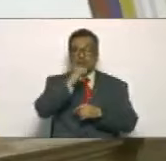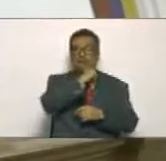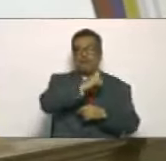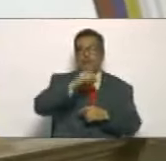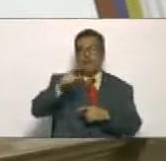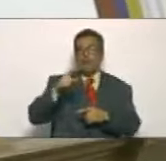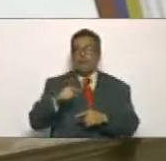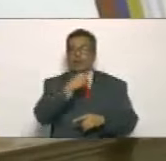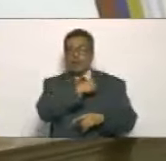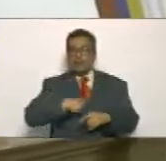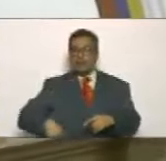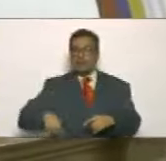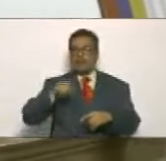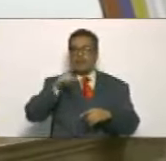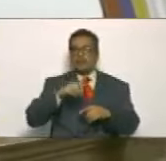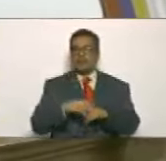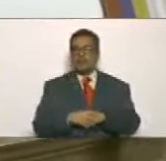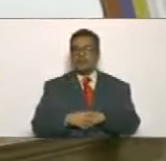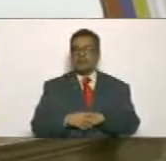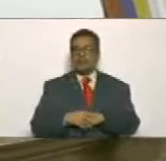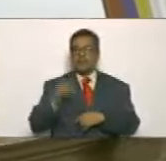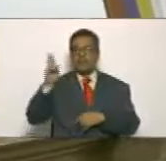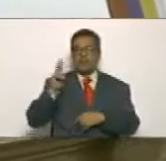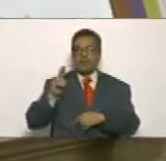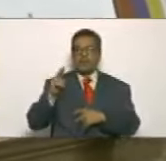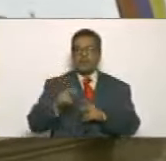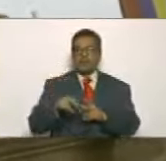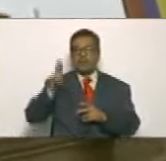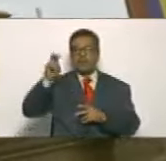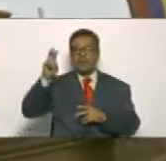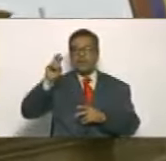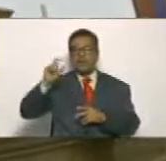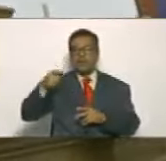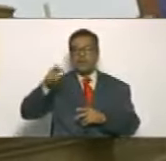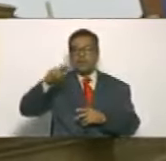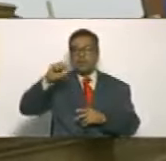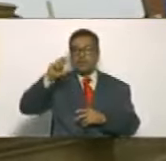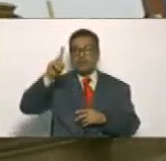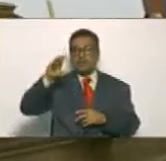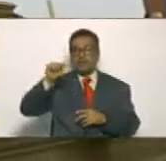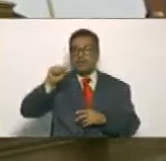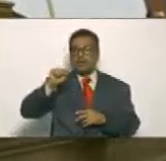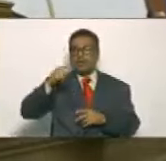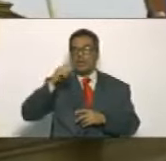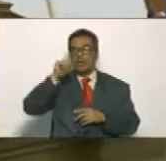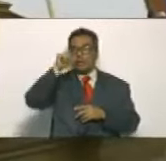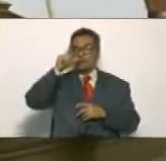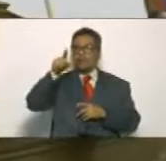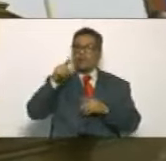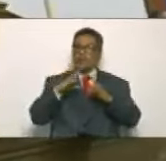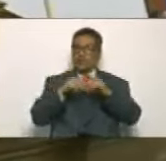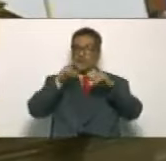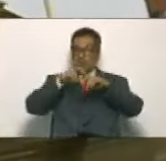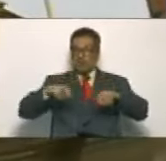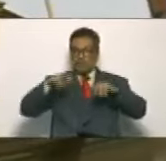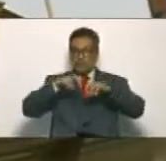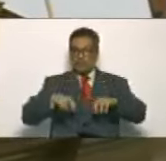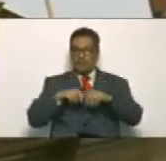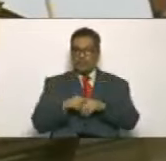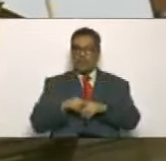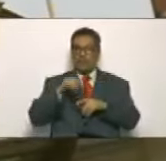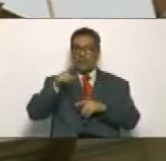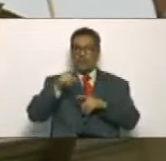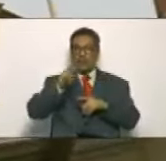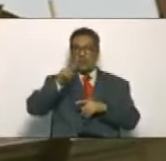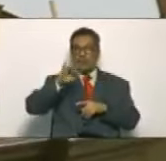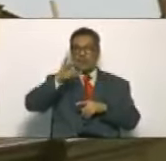fueron presidentes de la República de Nueva Granada. Sorprendentemente, en esta investigación, aún